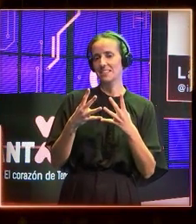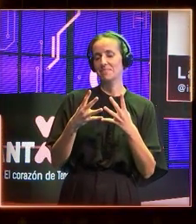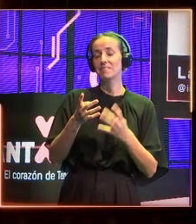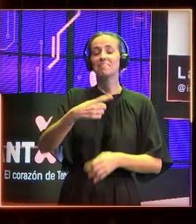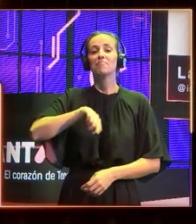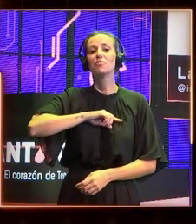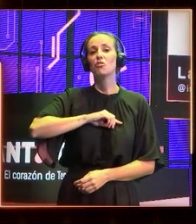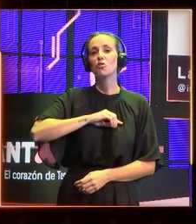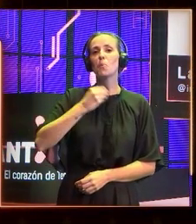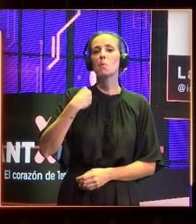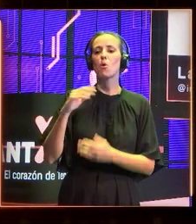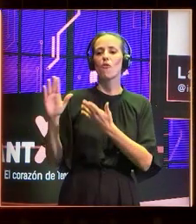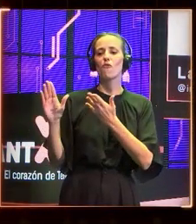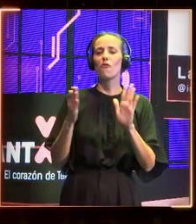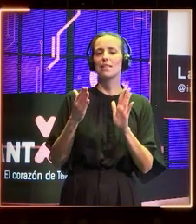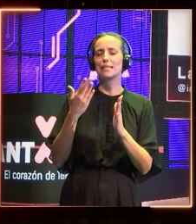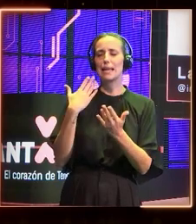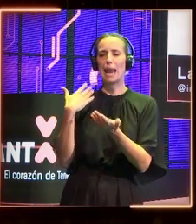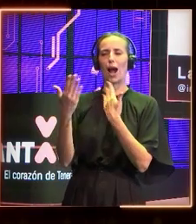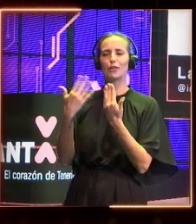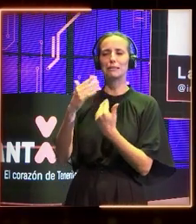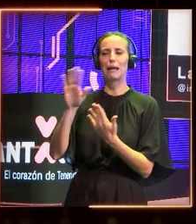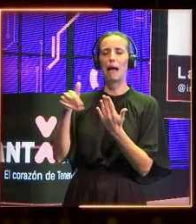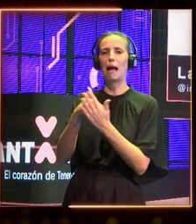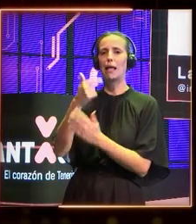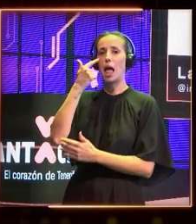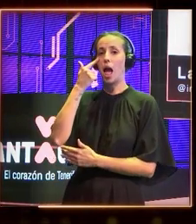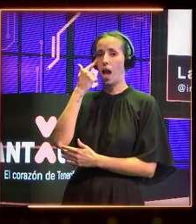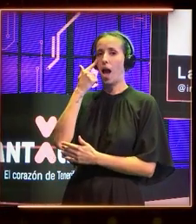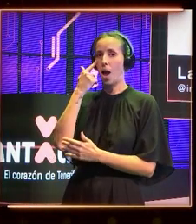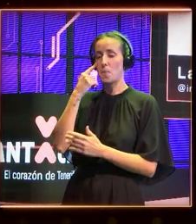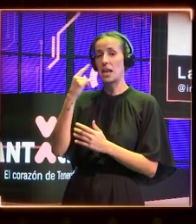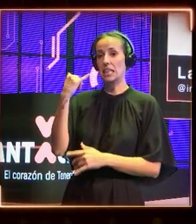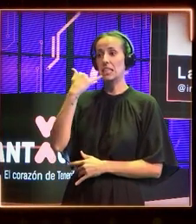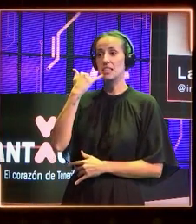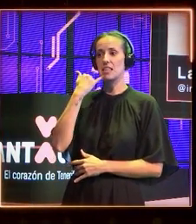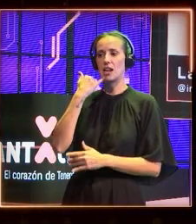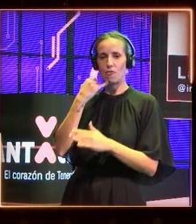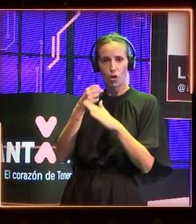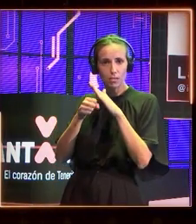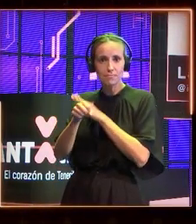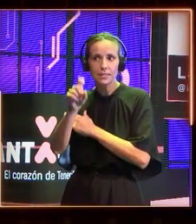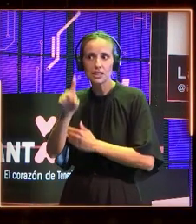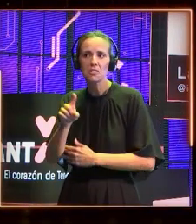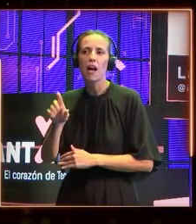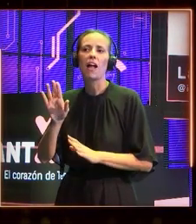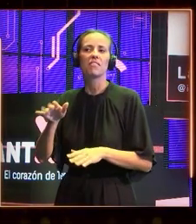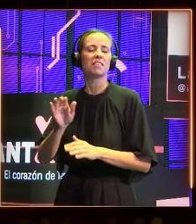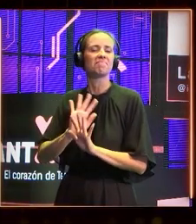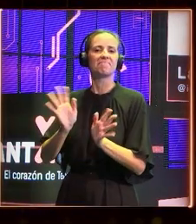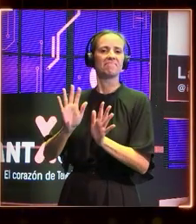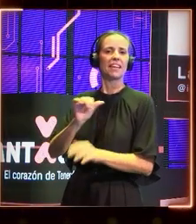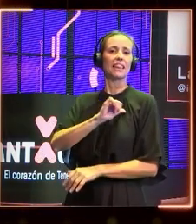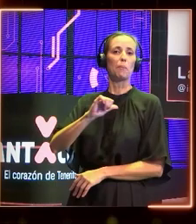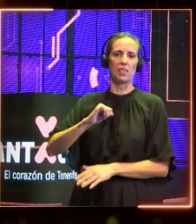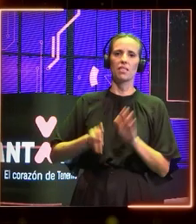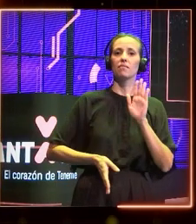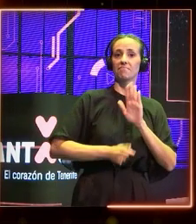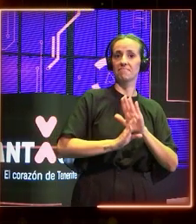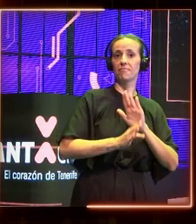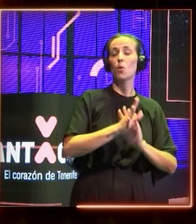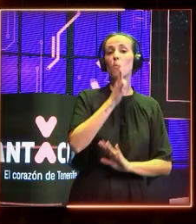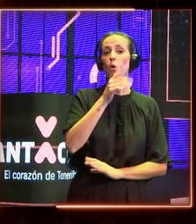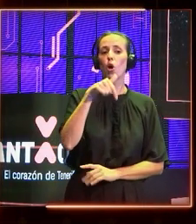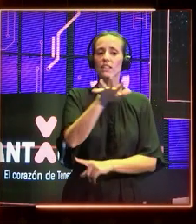estuvimos en una fase de negociación para integrarnos en telefónica y decidimos seguir independientes porque creemos firmemente en